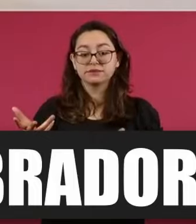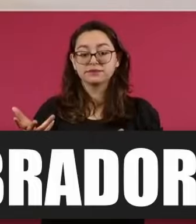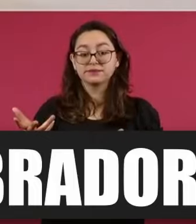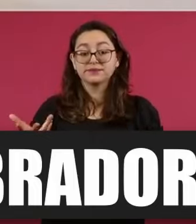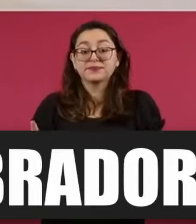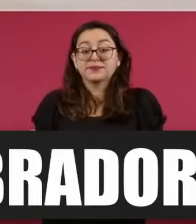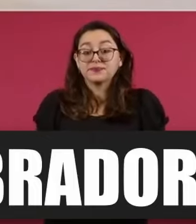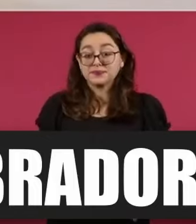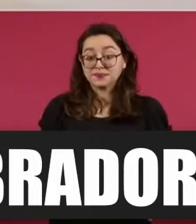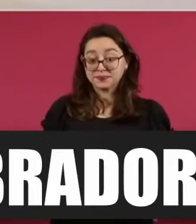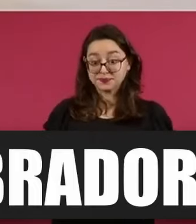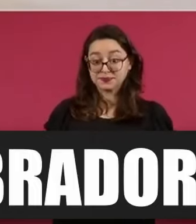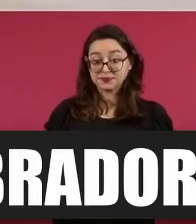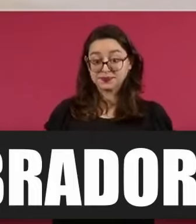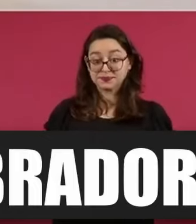y